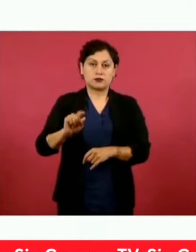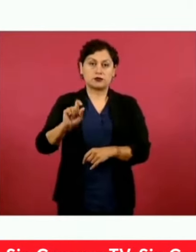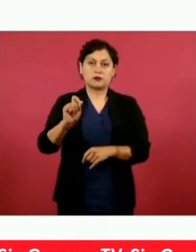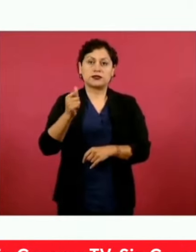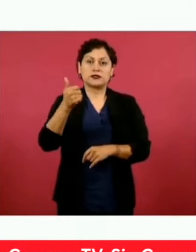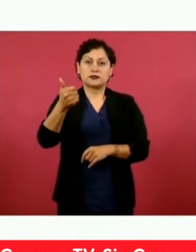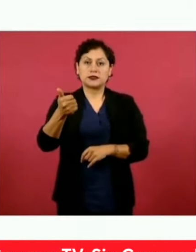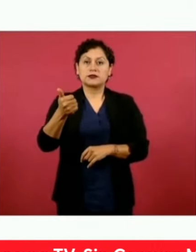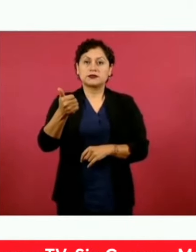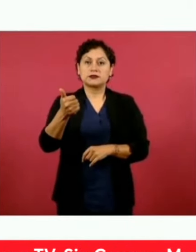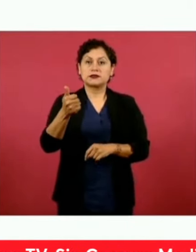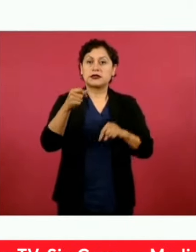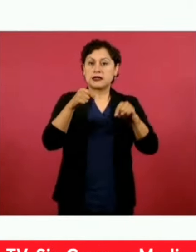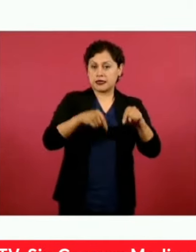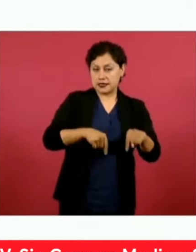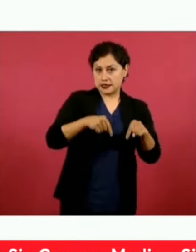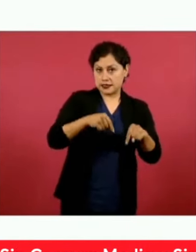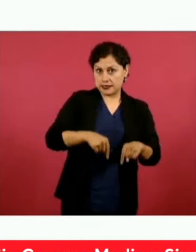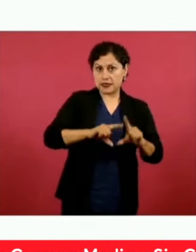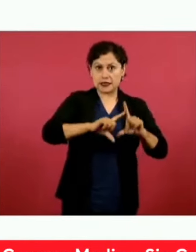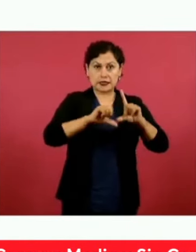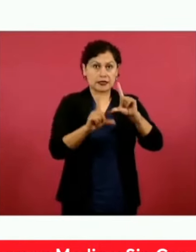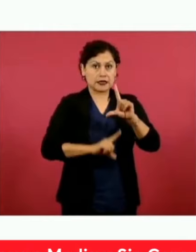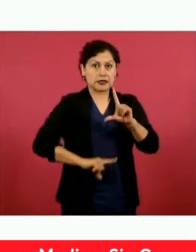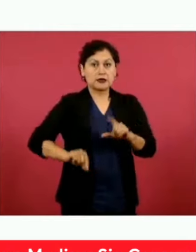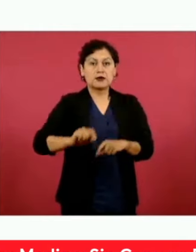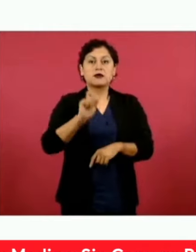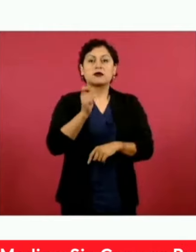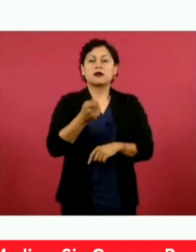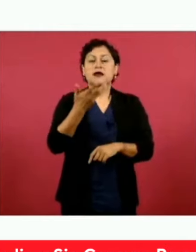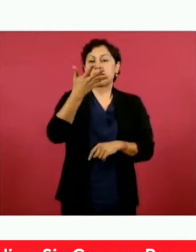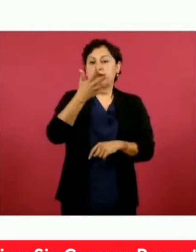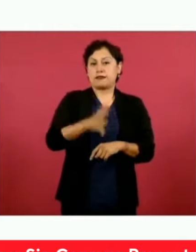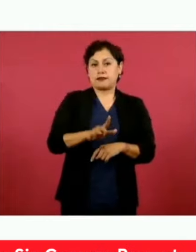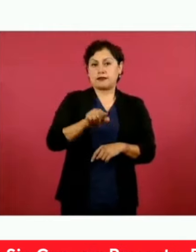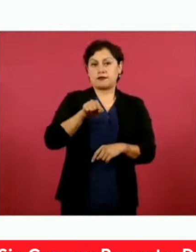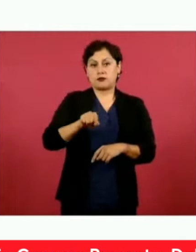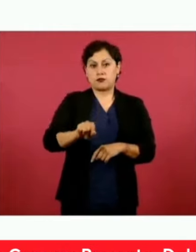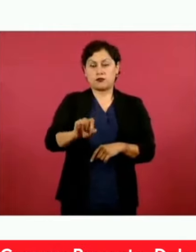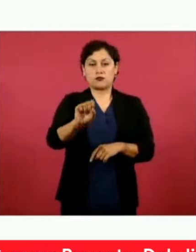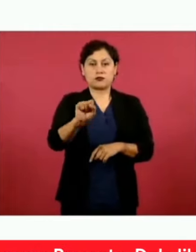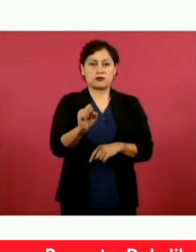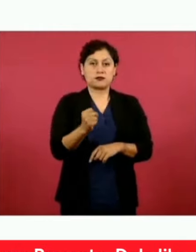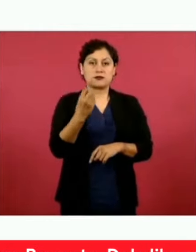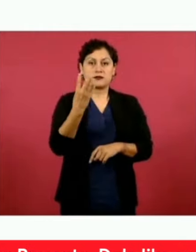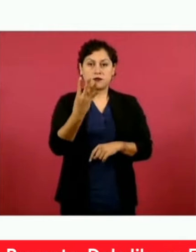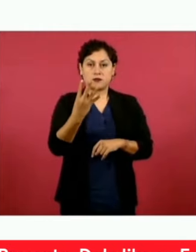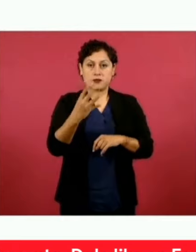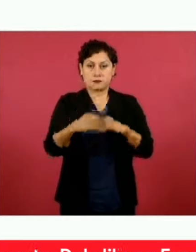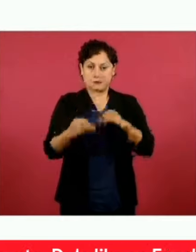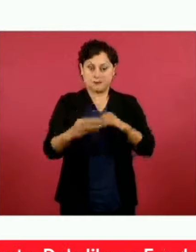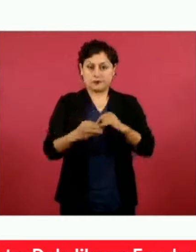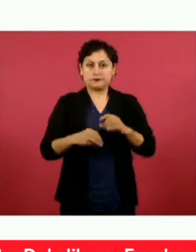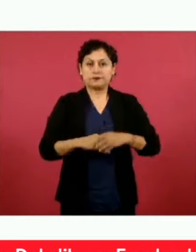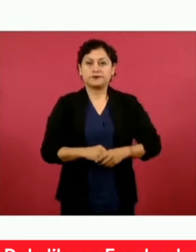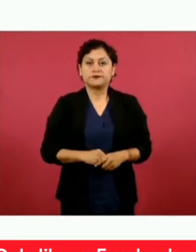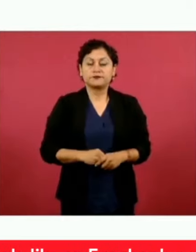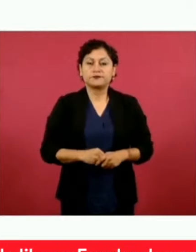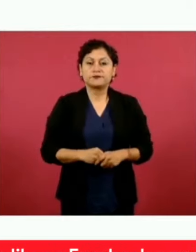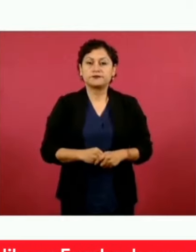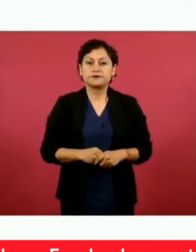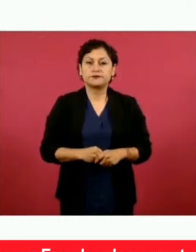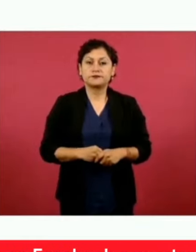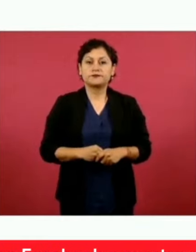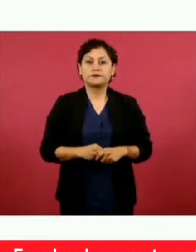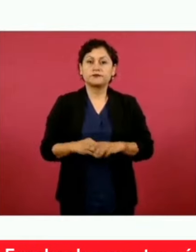litro. Y en cambio, a nivel nacional, 10 pesos con 64 centavos. En el esquema